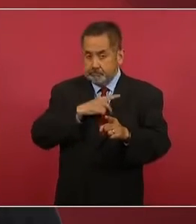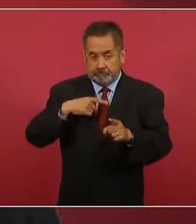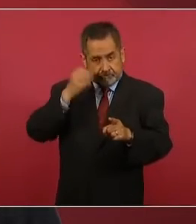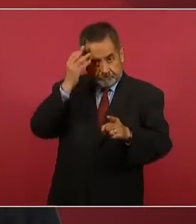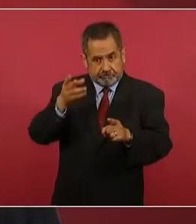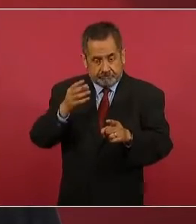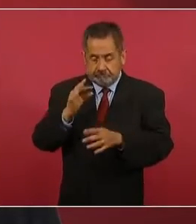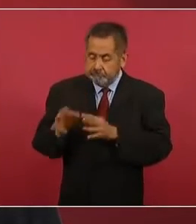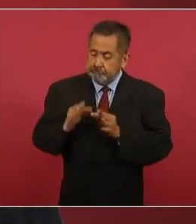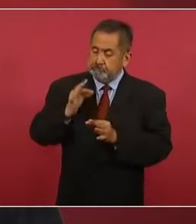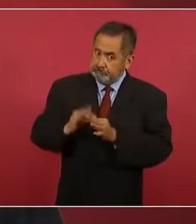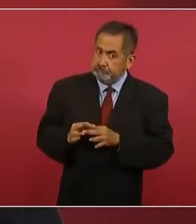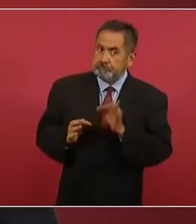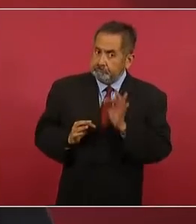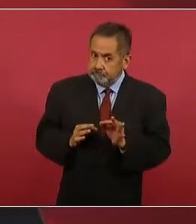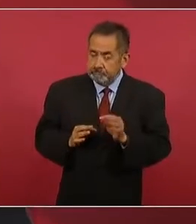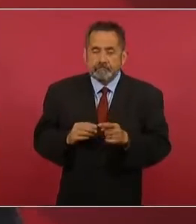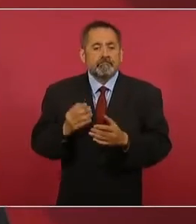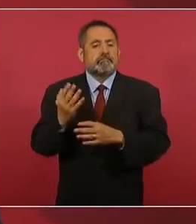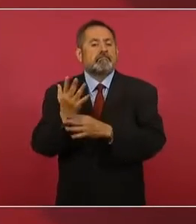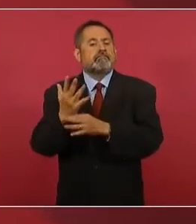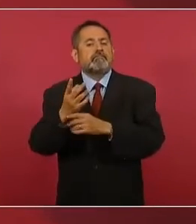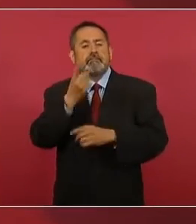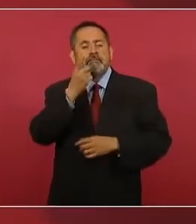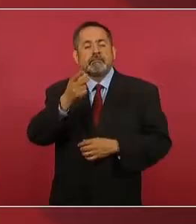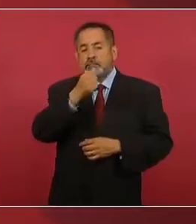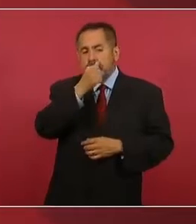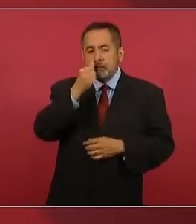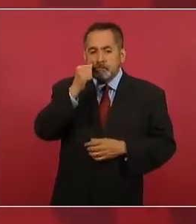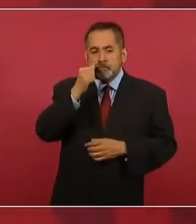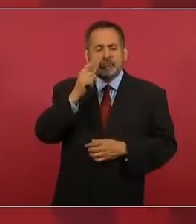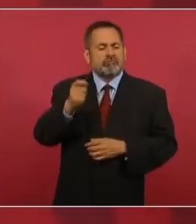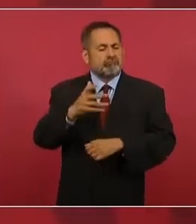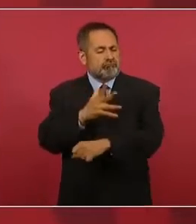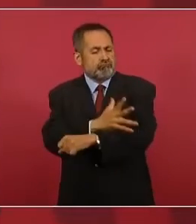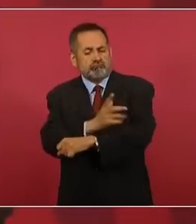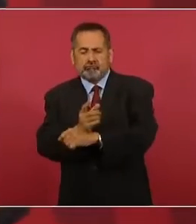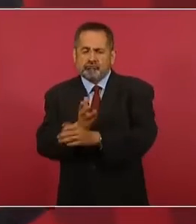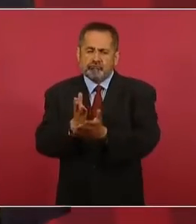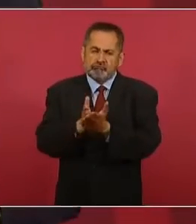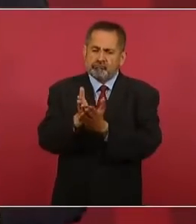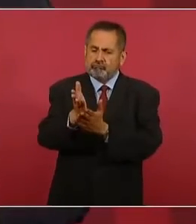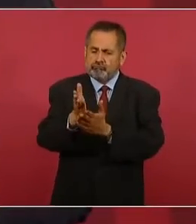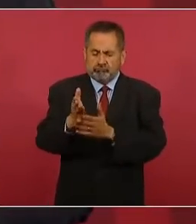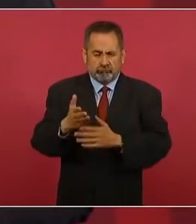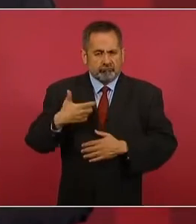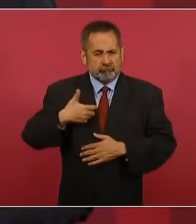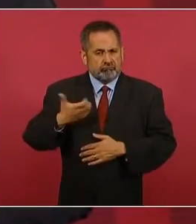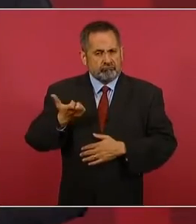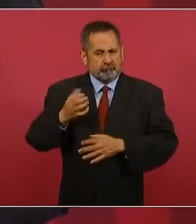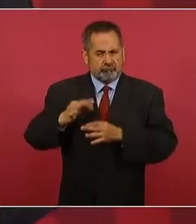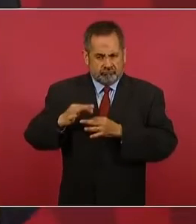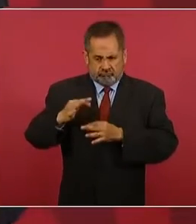Como decía el presidente Juárez, con un recto proceder